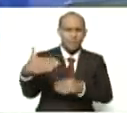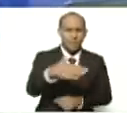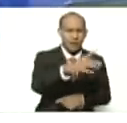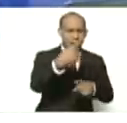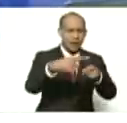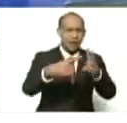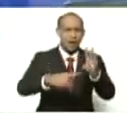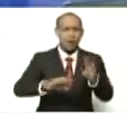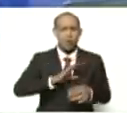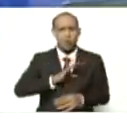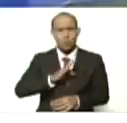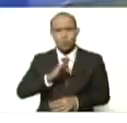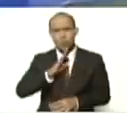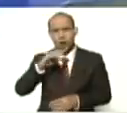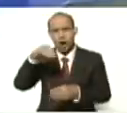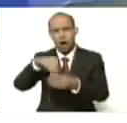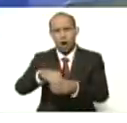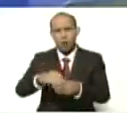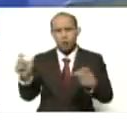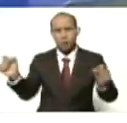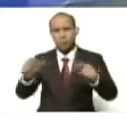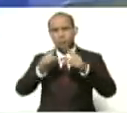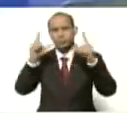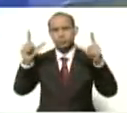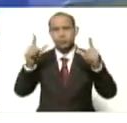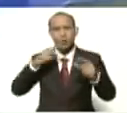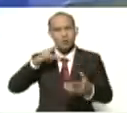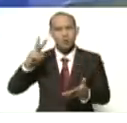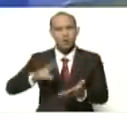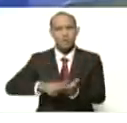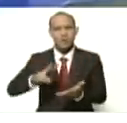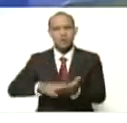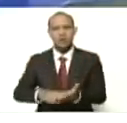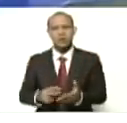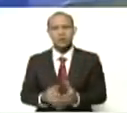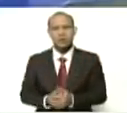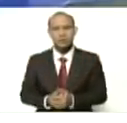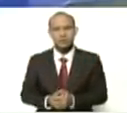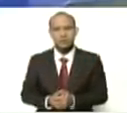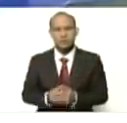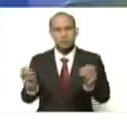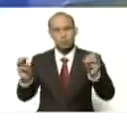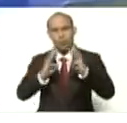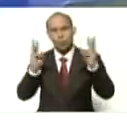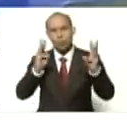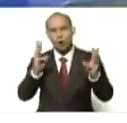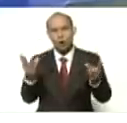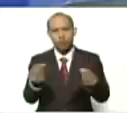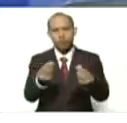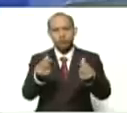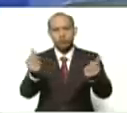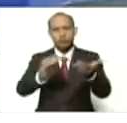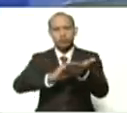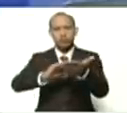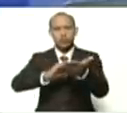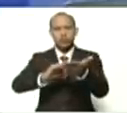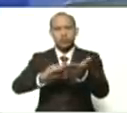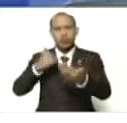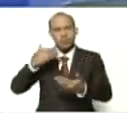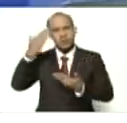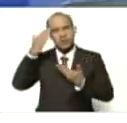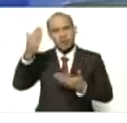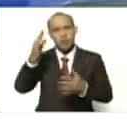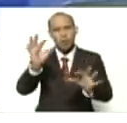marina nada impresionante de verdad impresionante su recuperación así que mi saludo